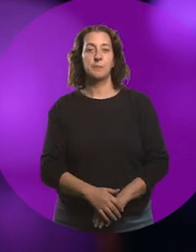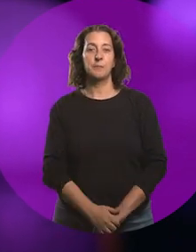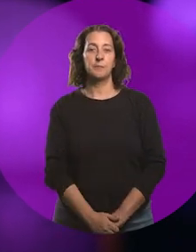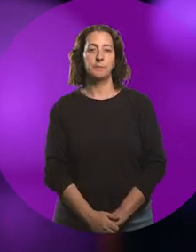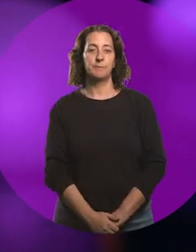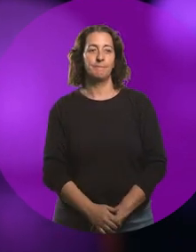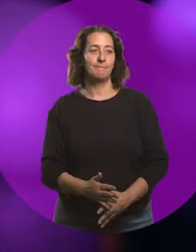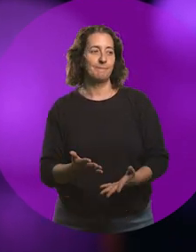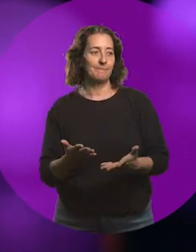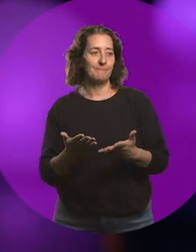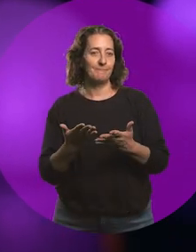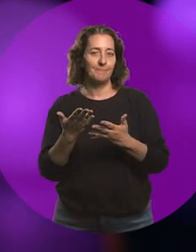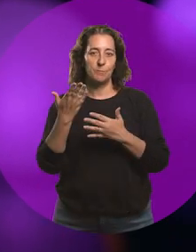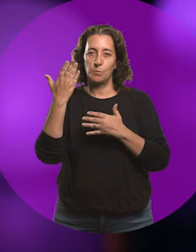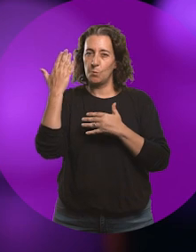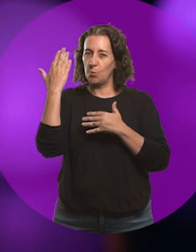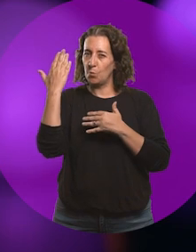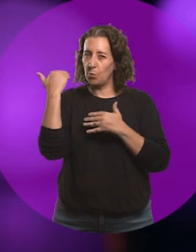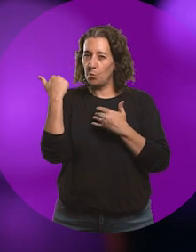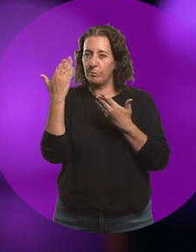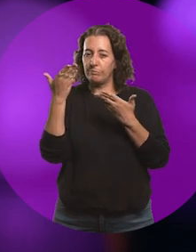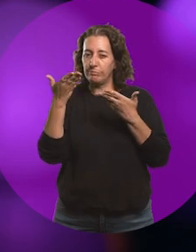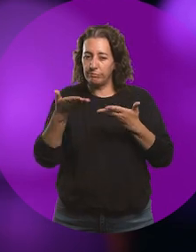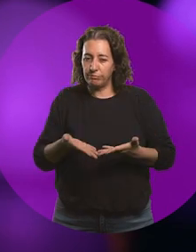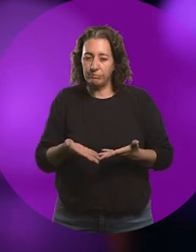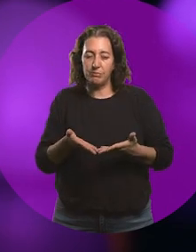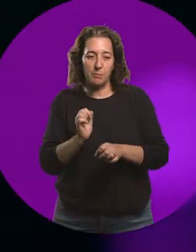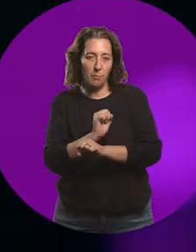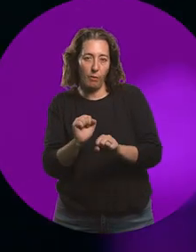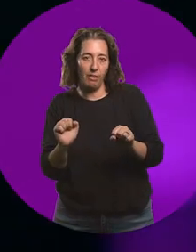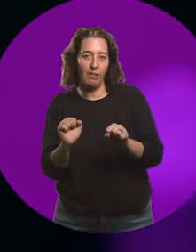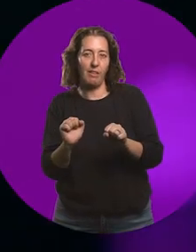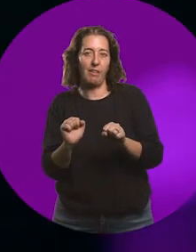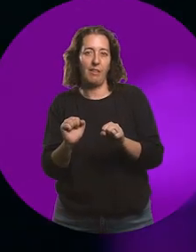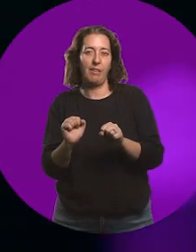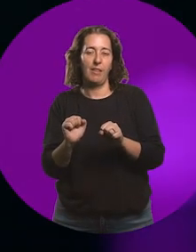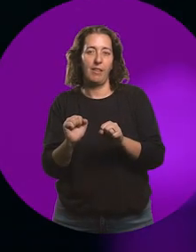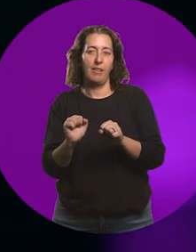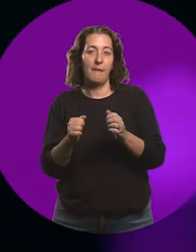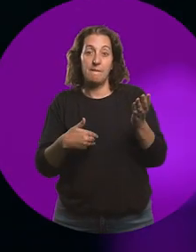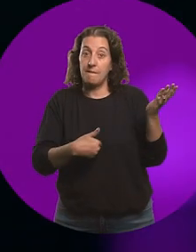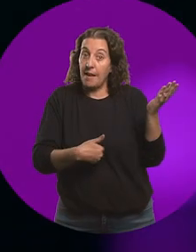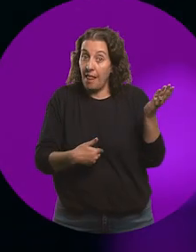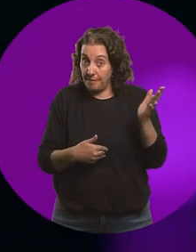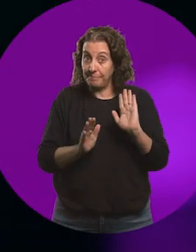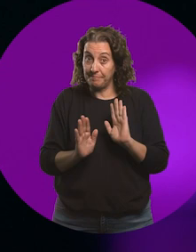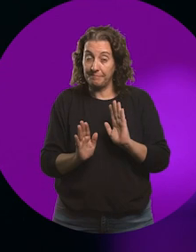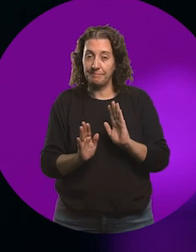que tuvo, de repente, o tiene el talento de bailar,